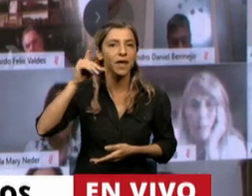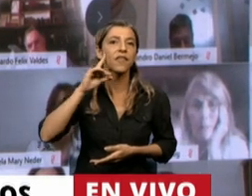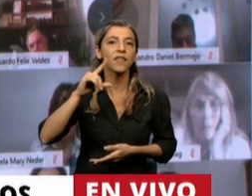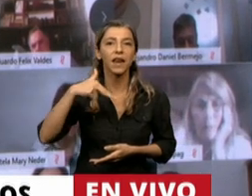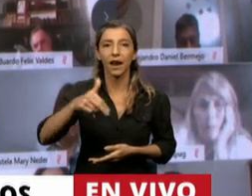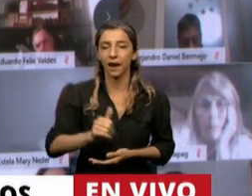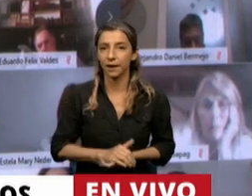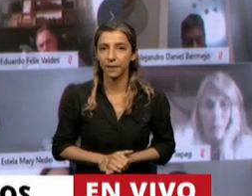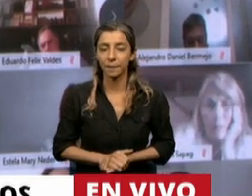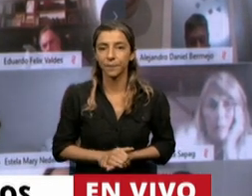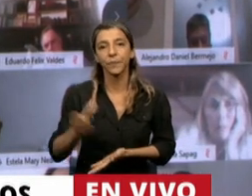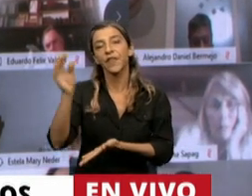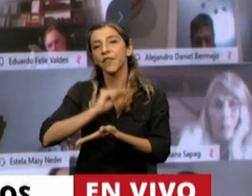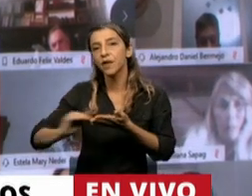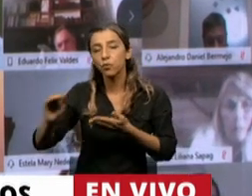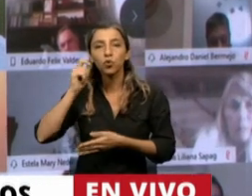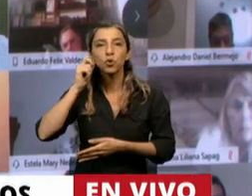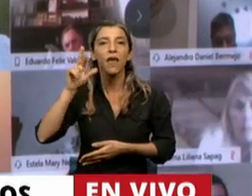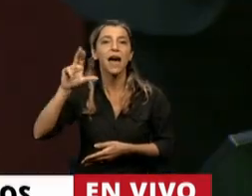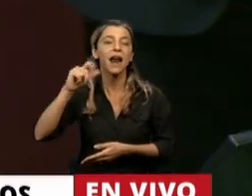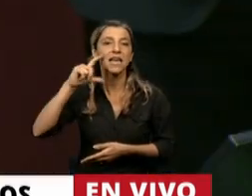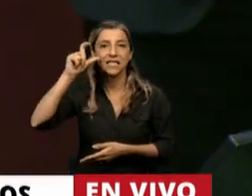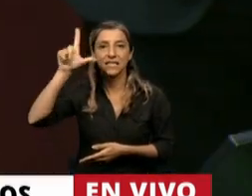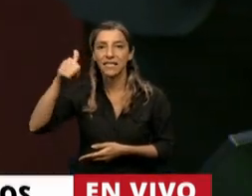Medina diputada Graciela